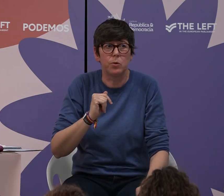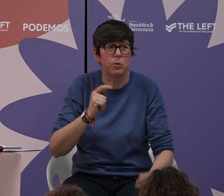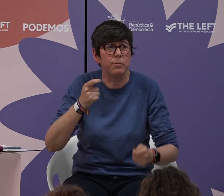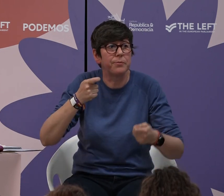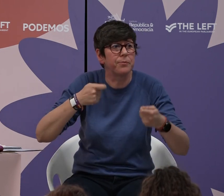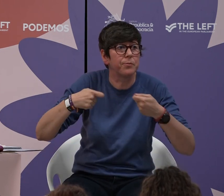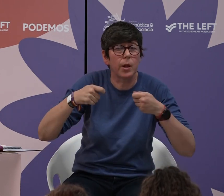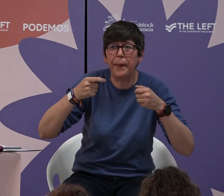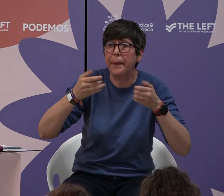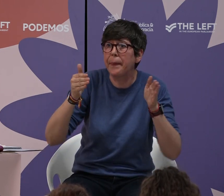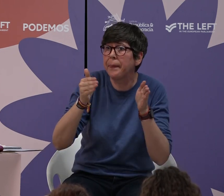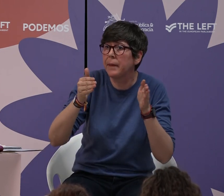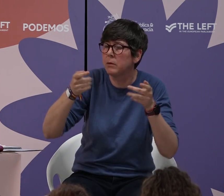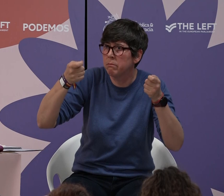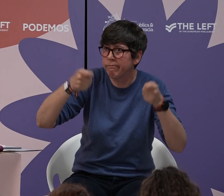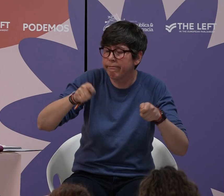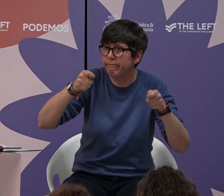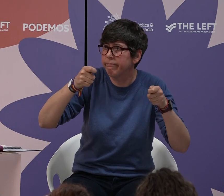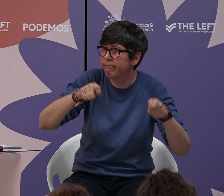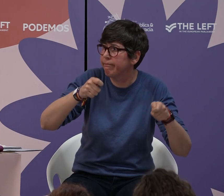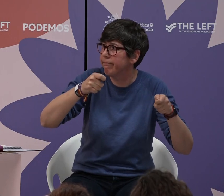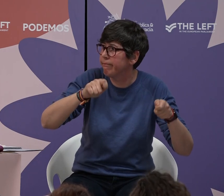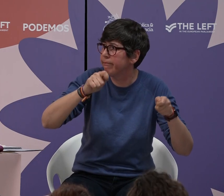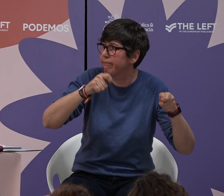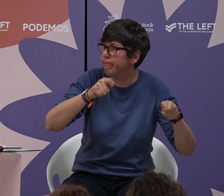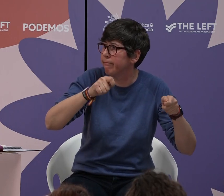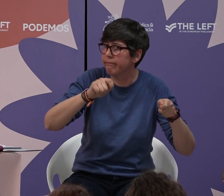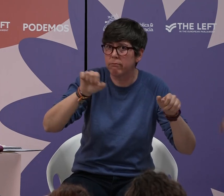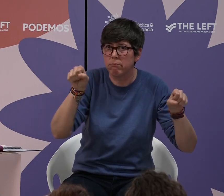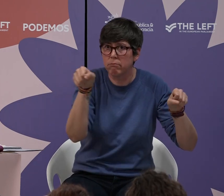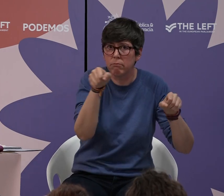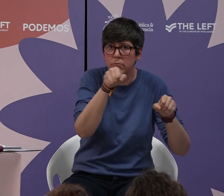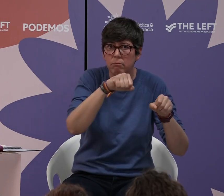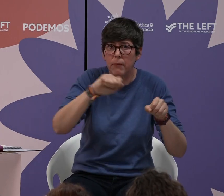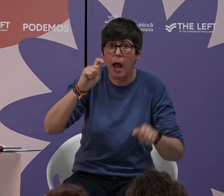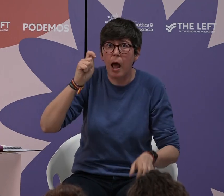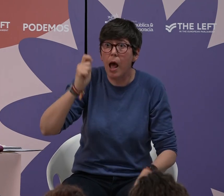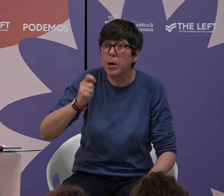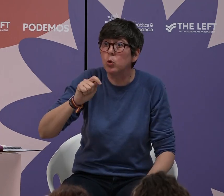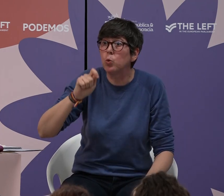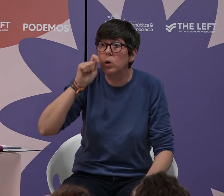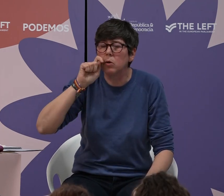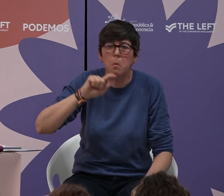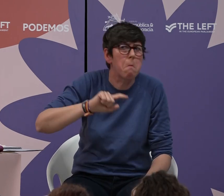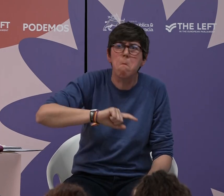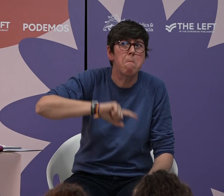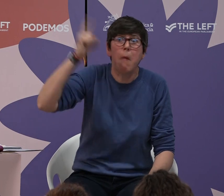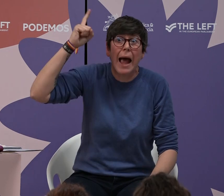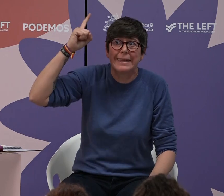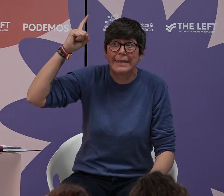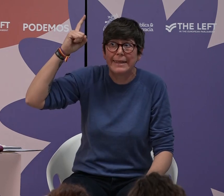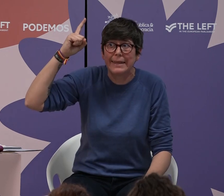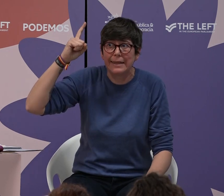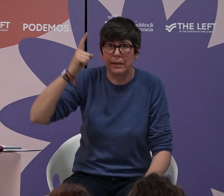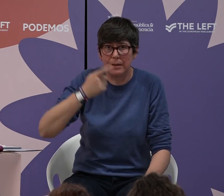siendo menos bonita Ahora yo os digo Por qué los comercios pequeños están cerrando se están Vaciando se están